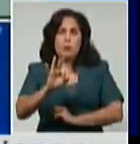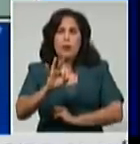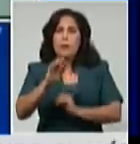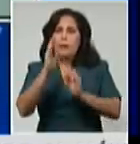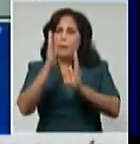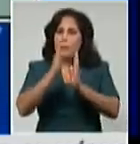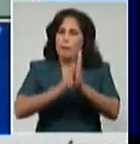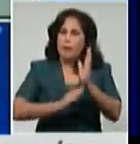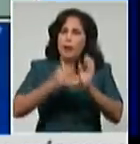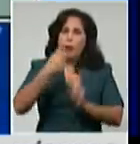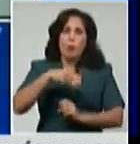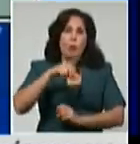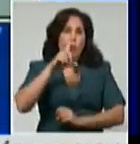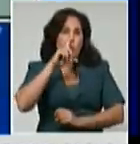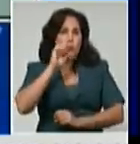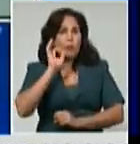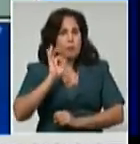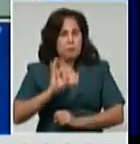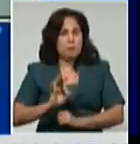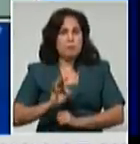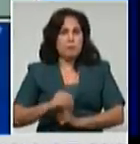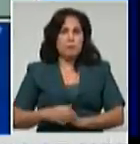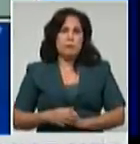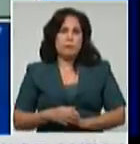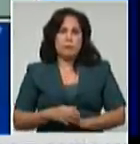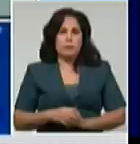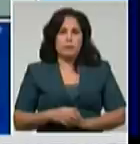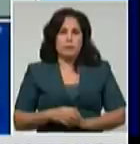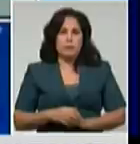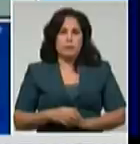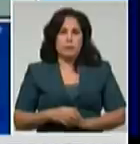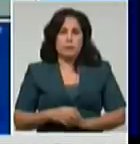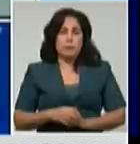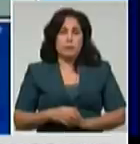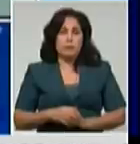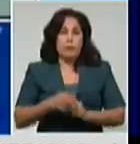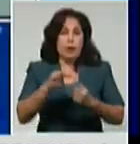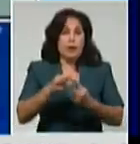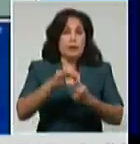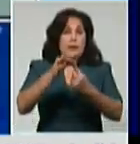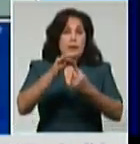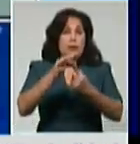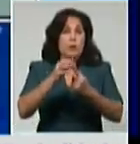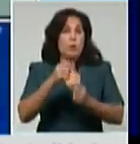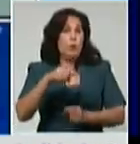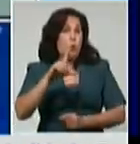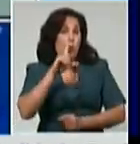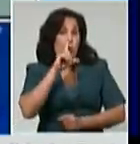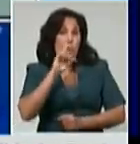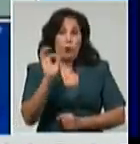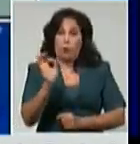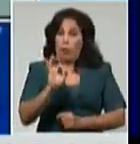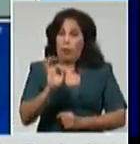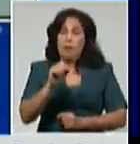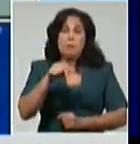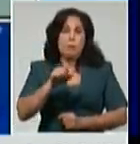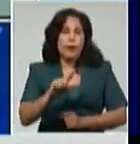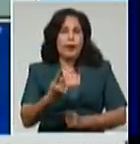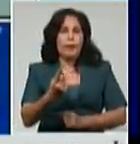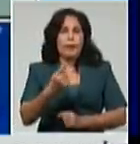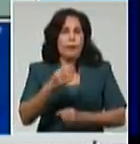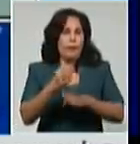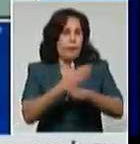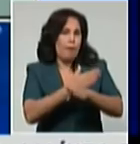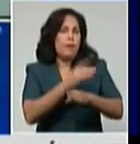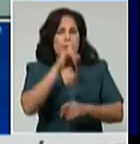de junio, y excepto julio, es la letalidad más baja que hemos tenido en nuestro